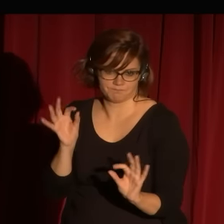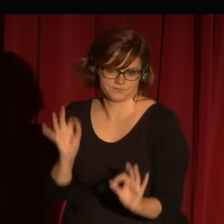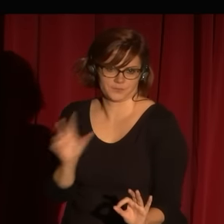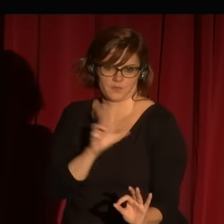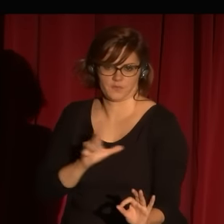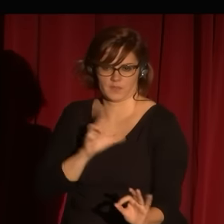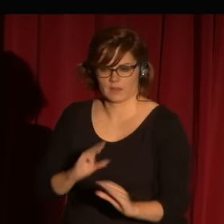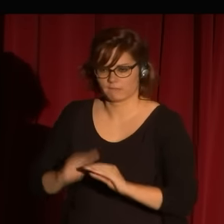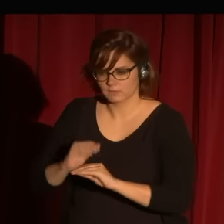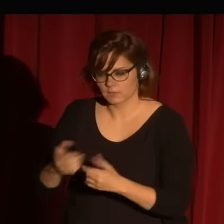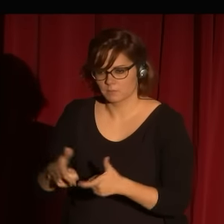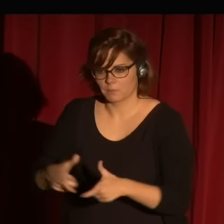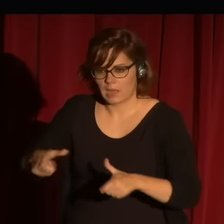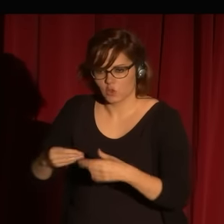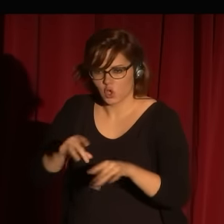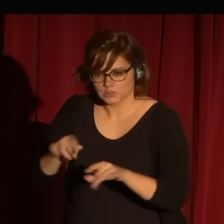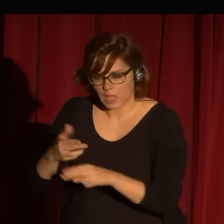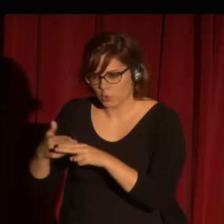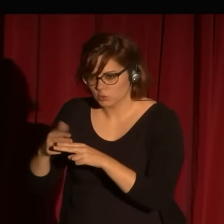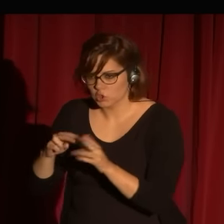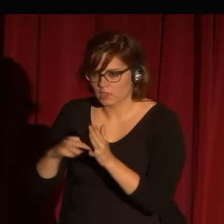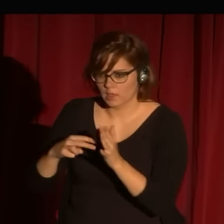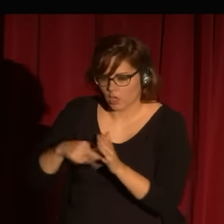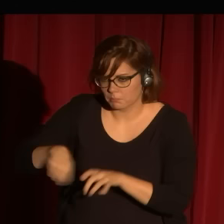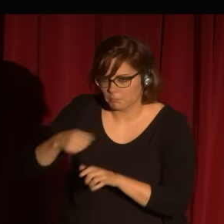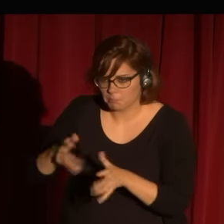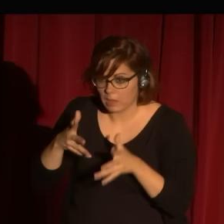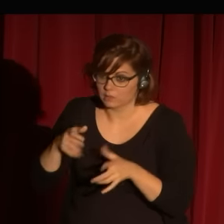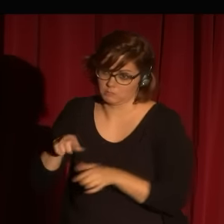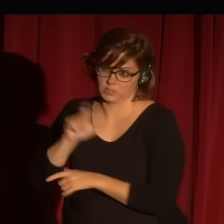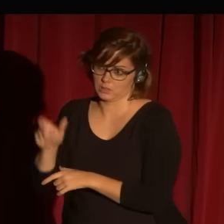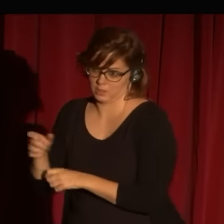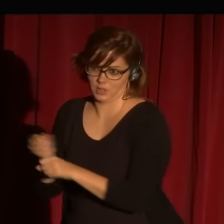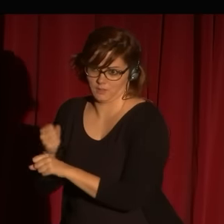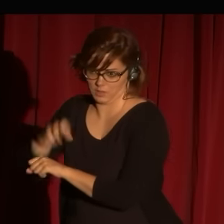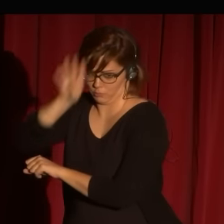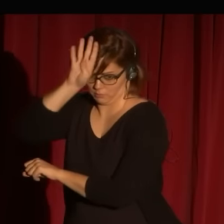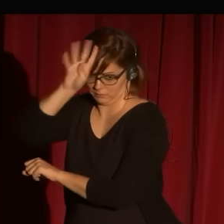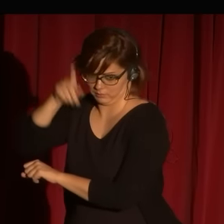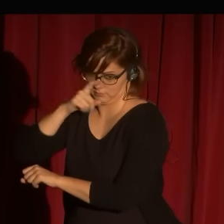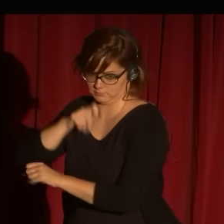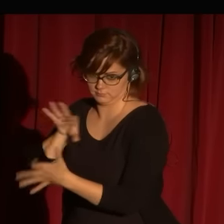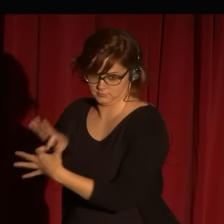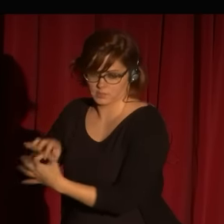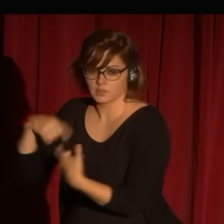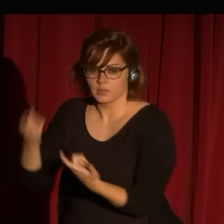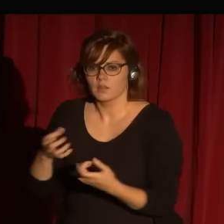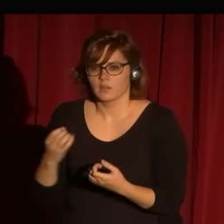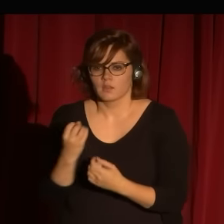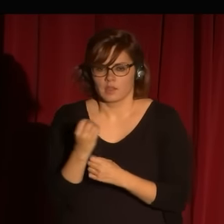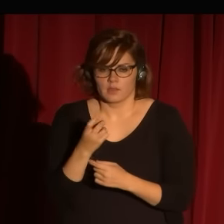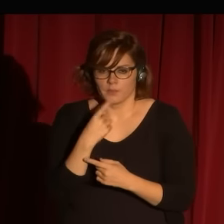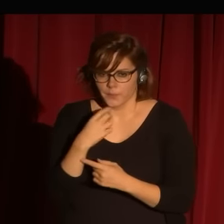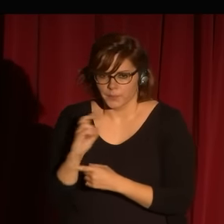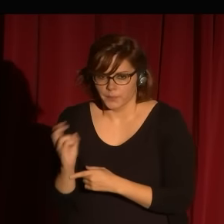platos de sal cuchillos tenedores y cucharas de plata é es italiano y trabaja para los papas recordar varios tipos de candelabros